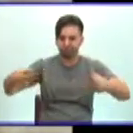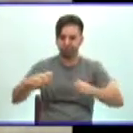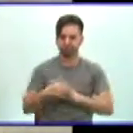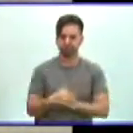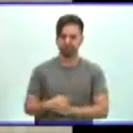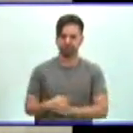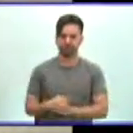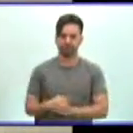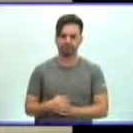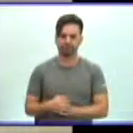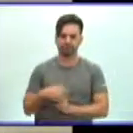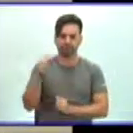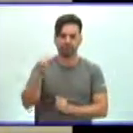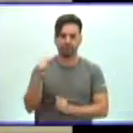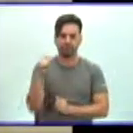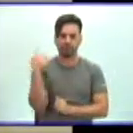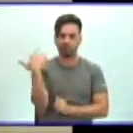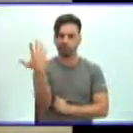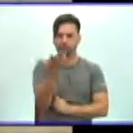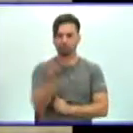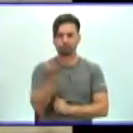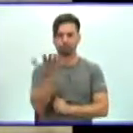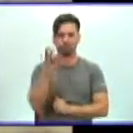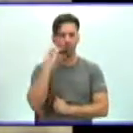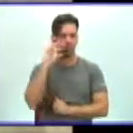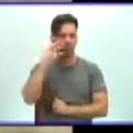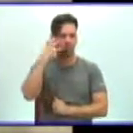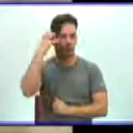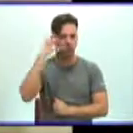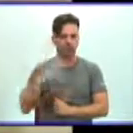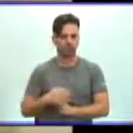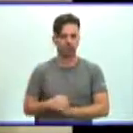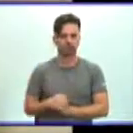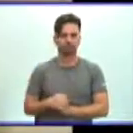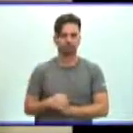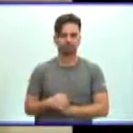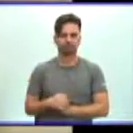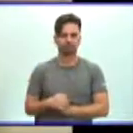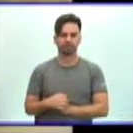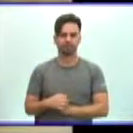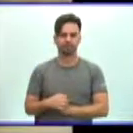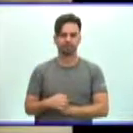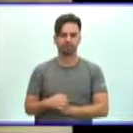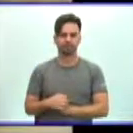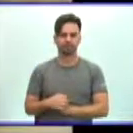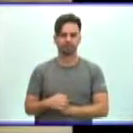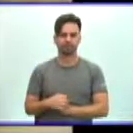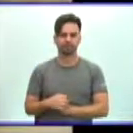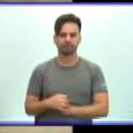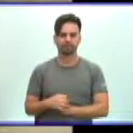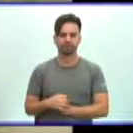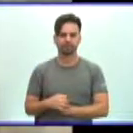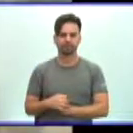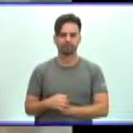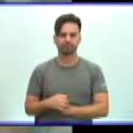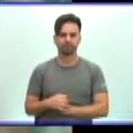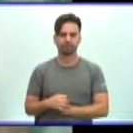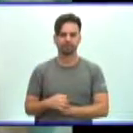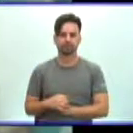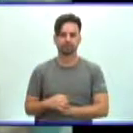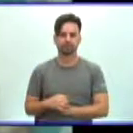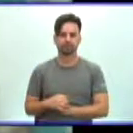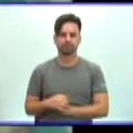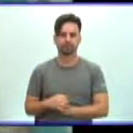Aquí, una tormenta de polvo sopla en el Atlántico. A la derecha, el extenso Sahara acompaña esta zona árida y de altas presiones.